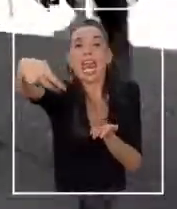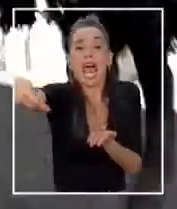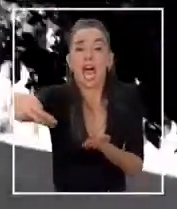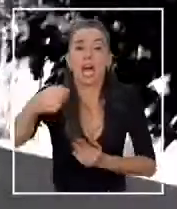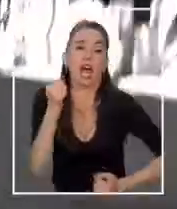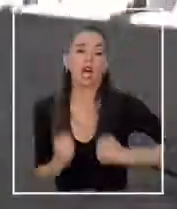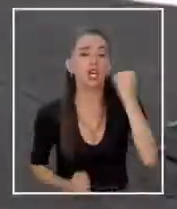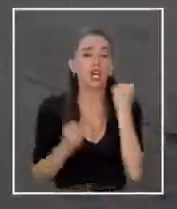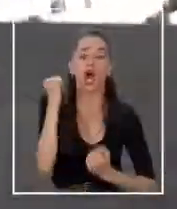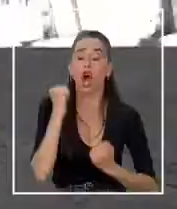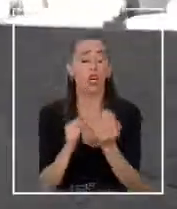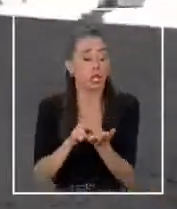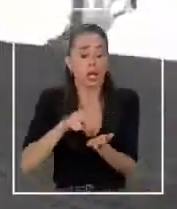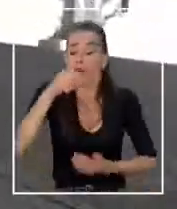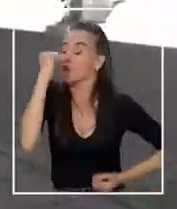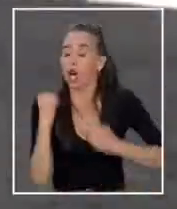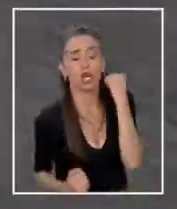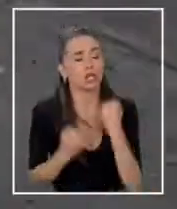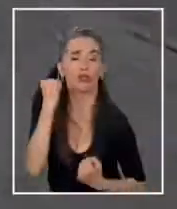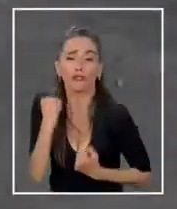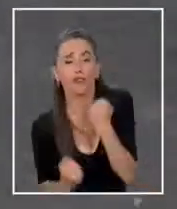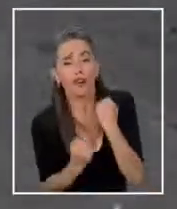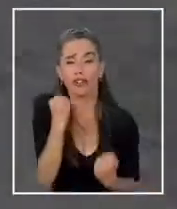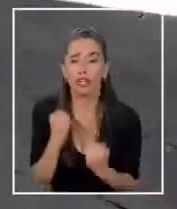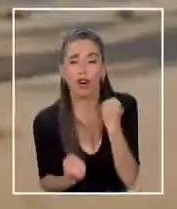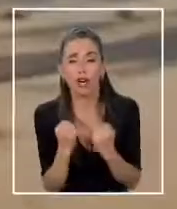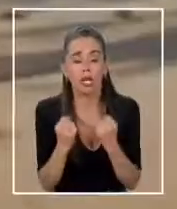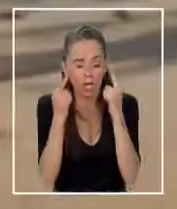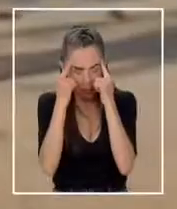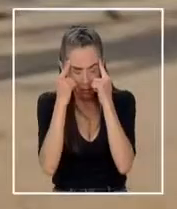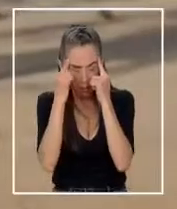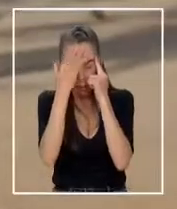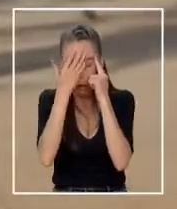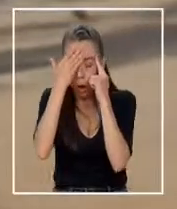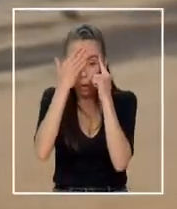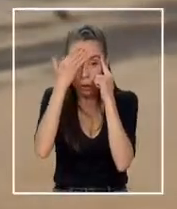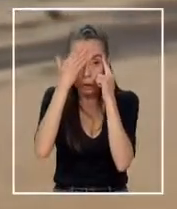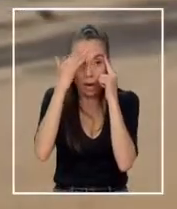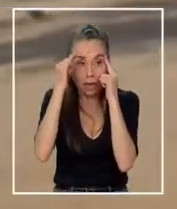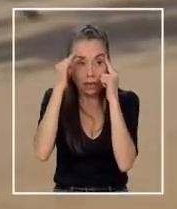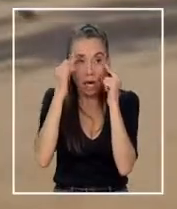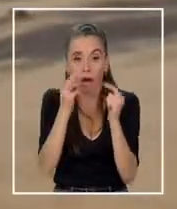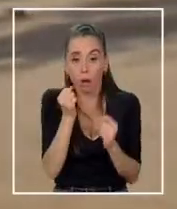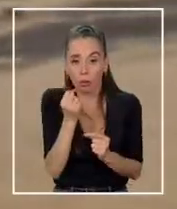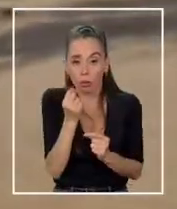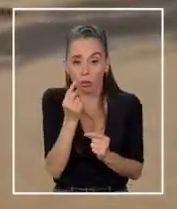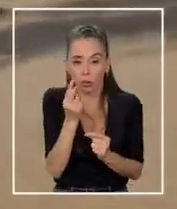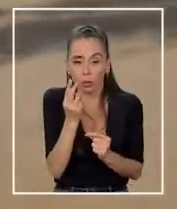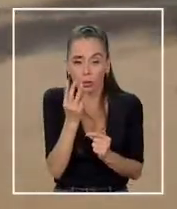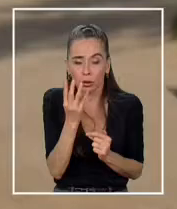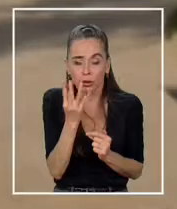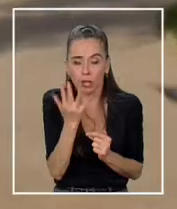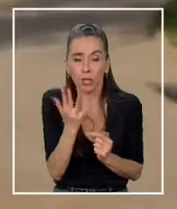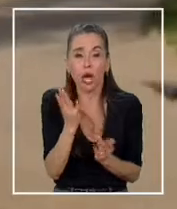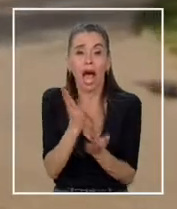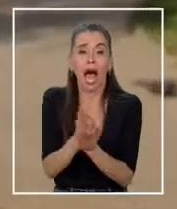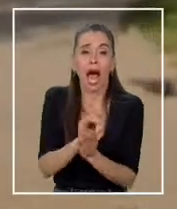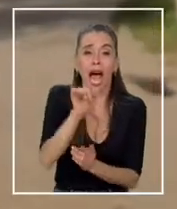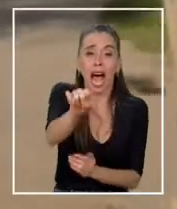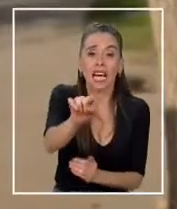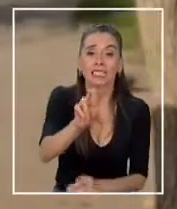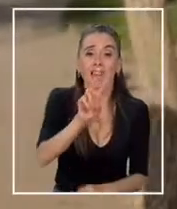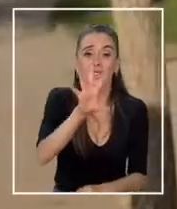dentro de esa preocupación de correr y correr, también iba mentalmente contando. Y cuando llegué más o